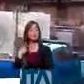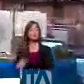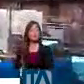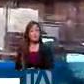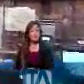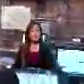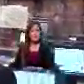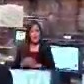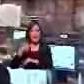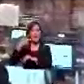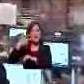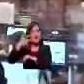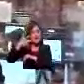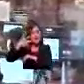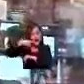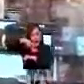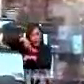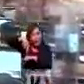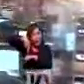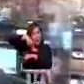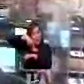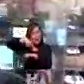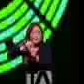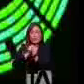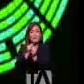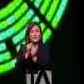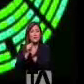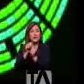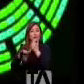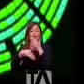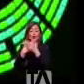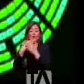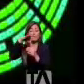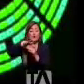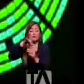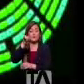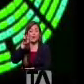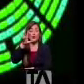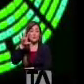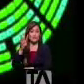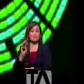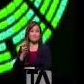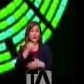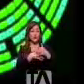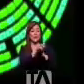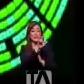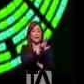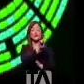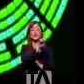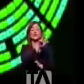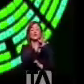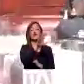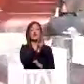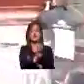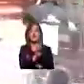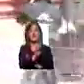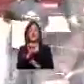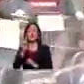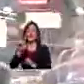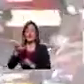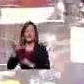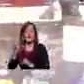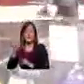tras más de 13 horas de sesión, su censura fue unánime. 136 votos de 136 asambleístas presentes.